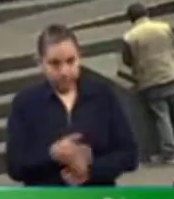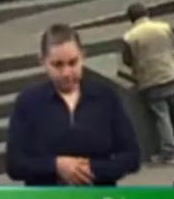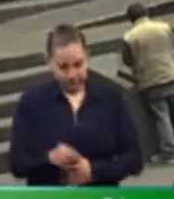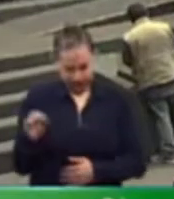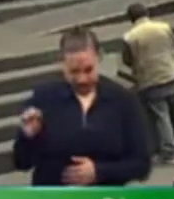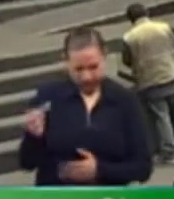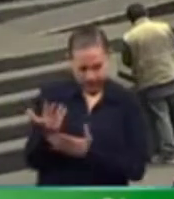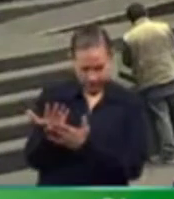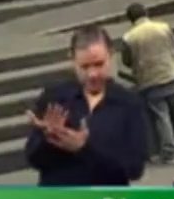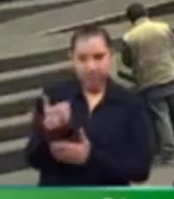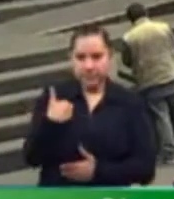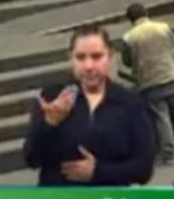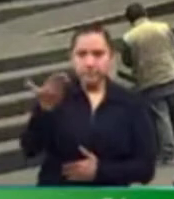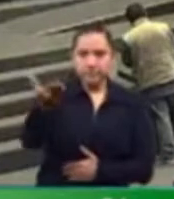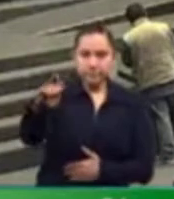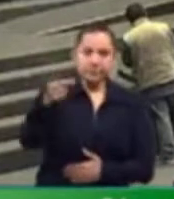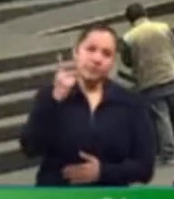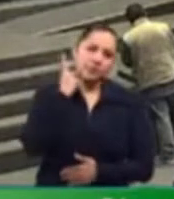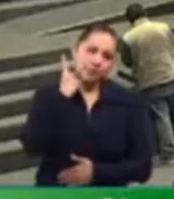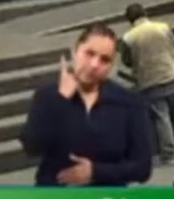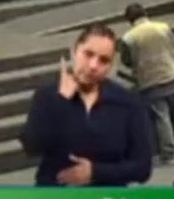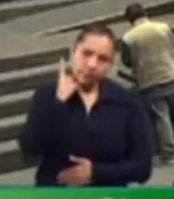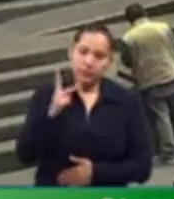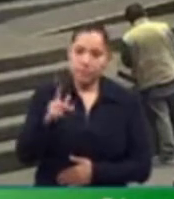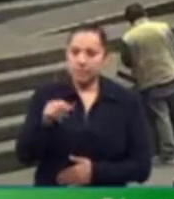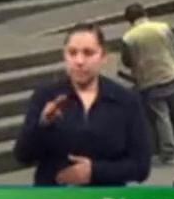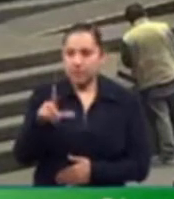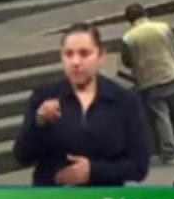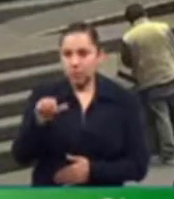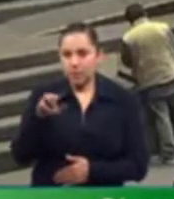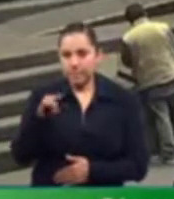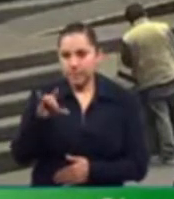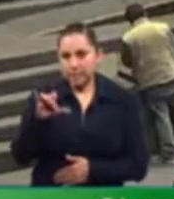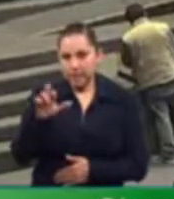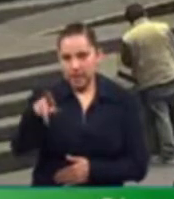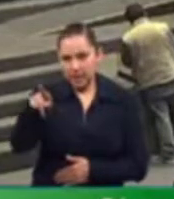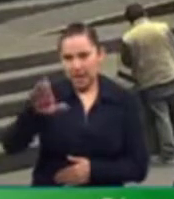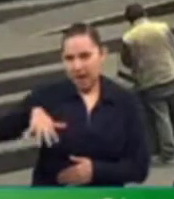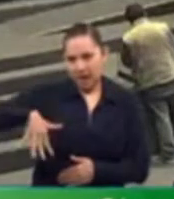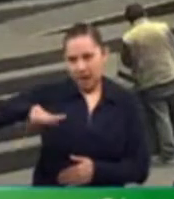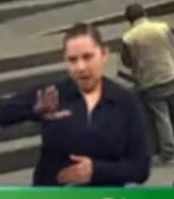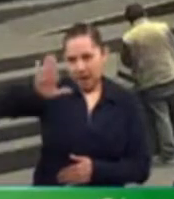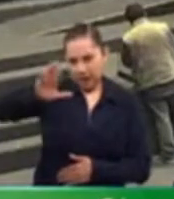Permítame, le estoy dando el uso de la palabra al diputado Pablo Amílcar que me la ha solicitado.